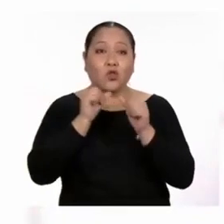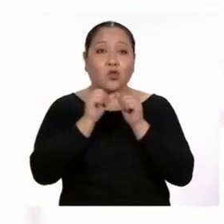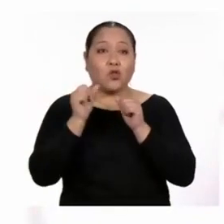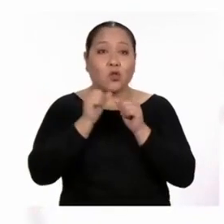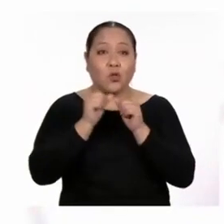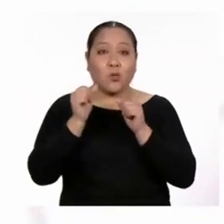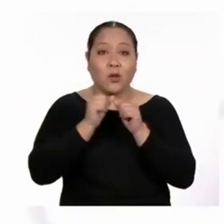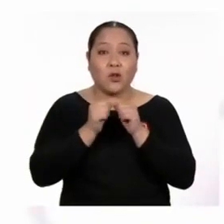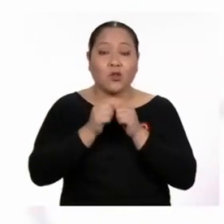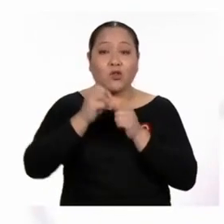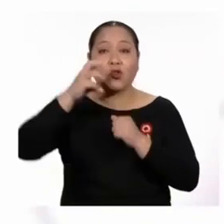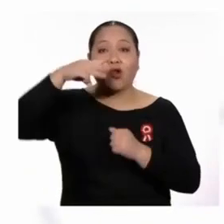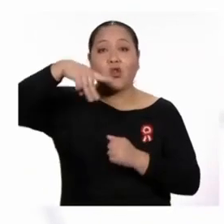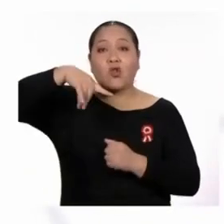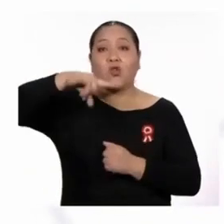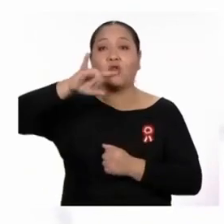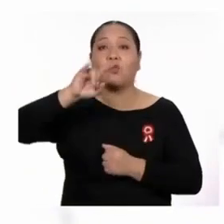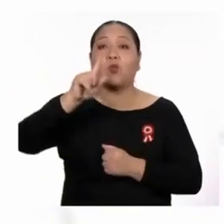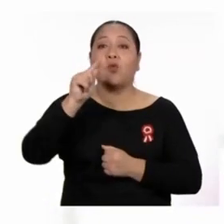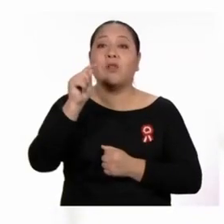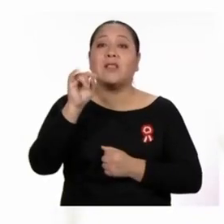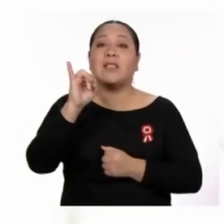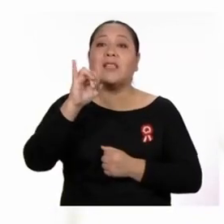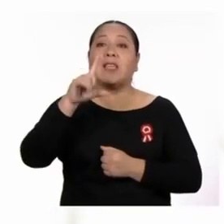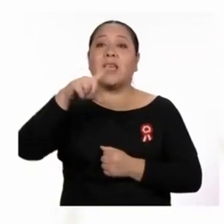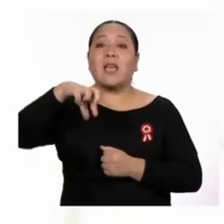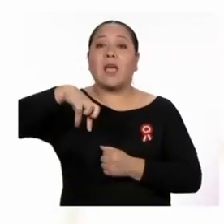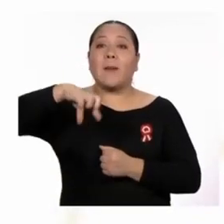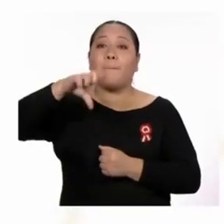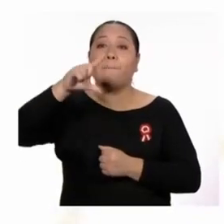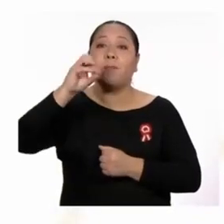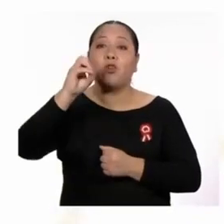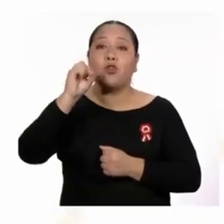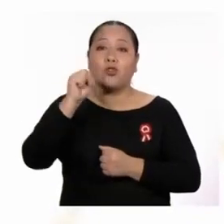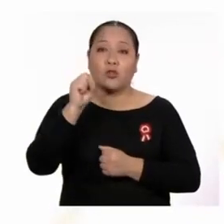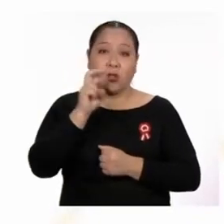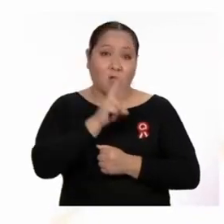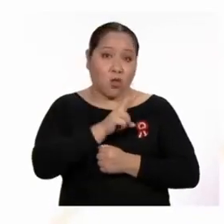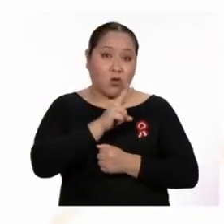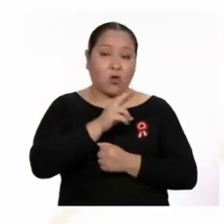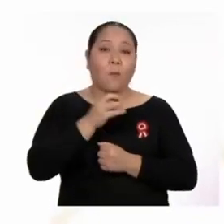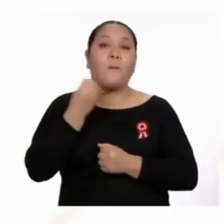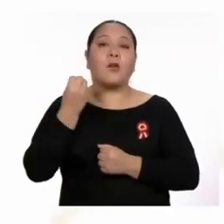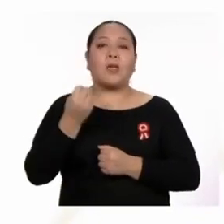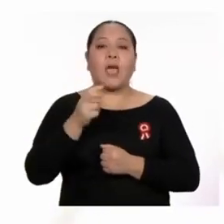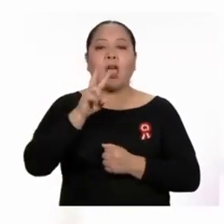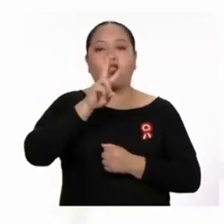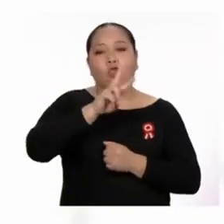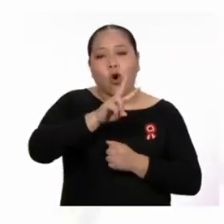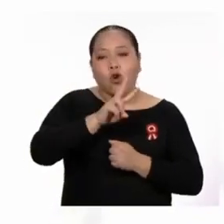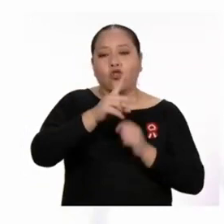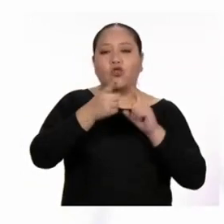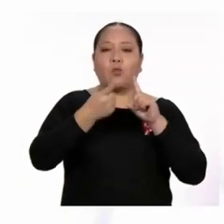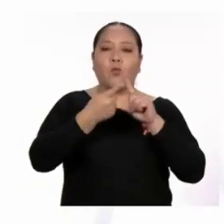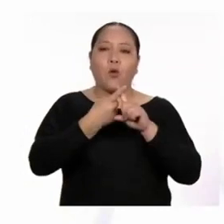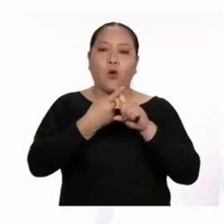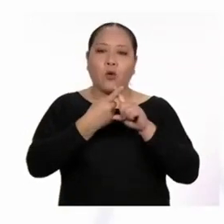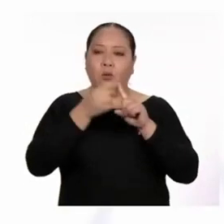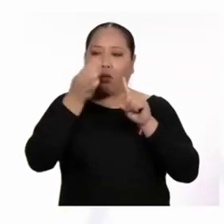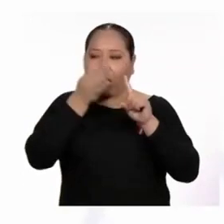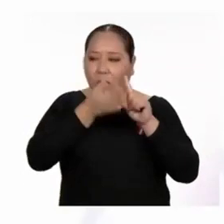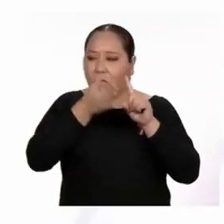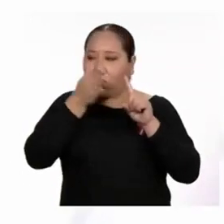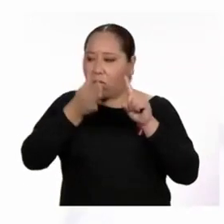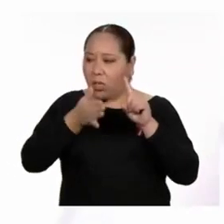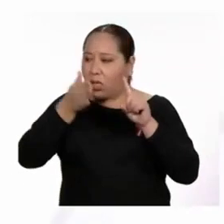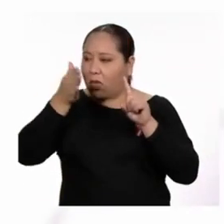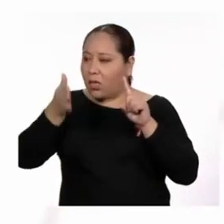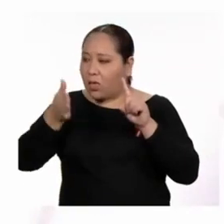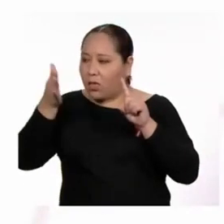los múltiplos de 2? Porque multiplicando a 2 por todos los